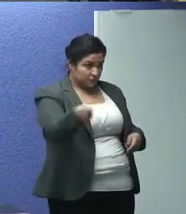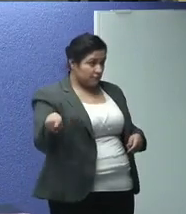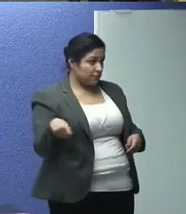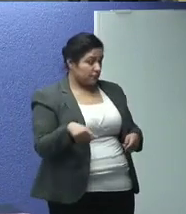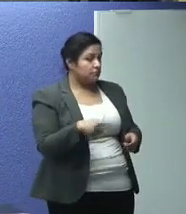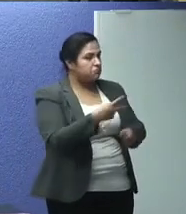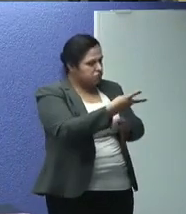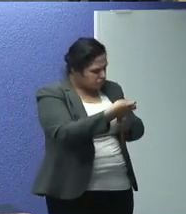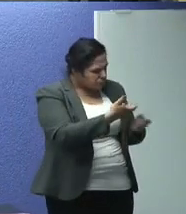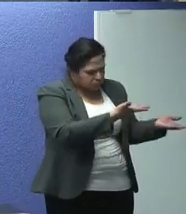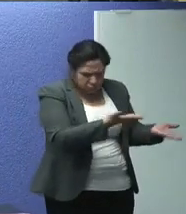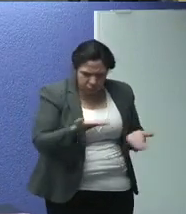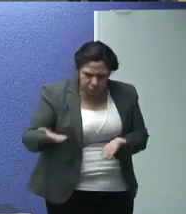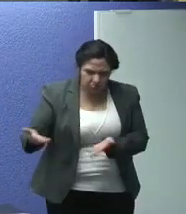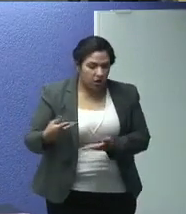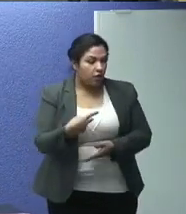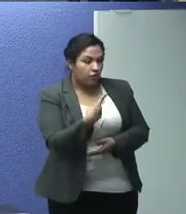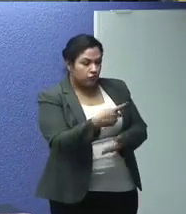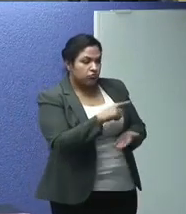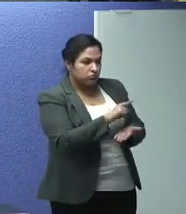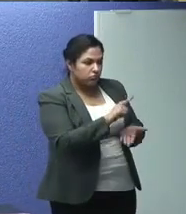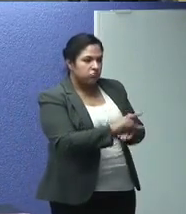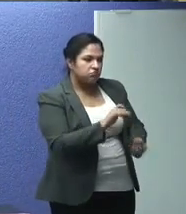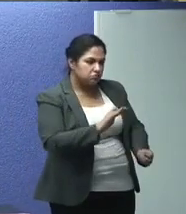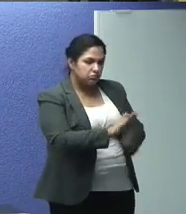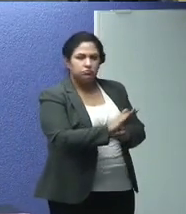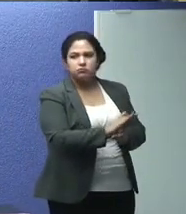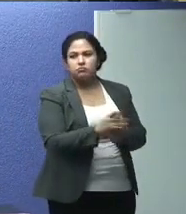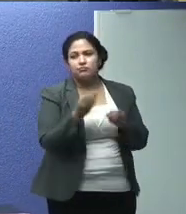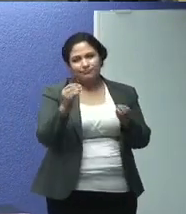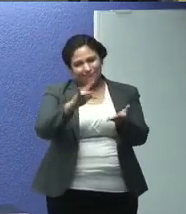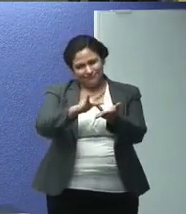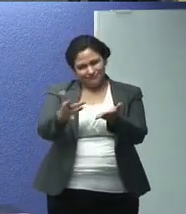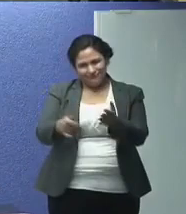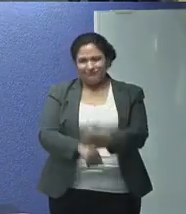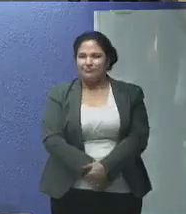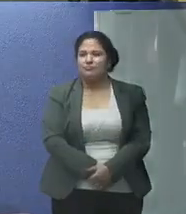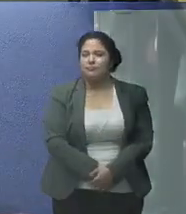que la ley está prevista en esa circunstancia. Y pues muchas gracias.